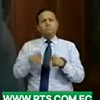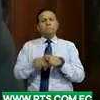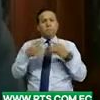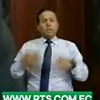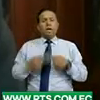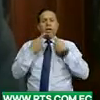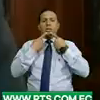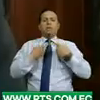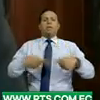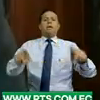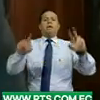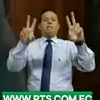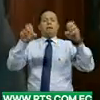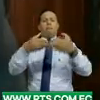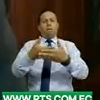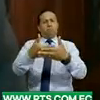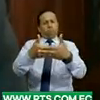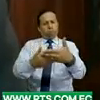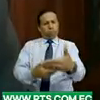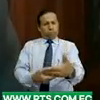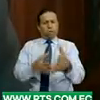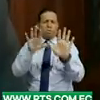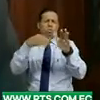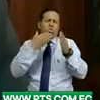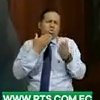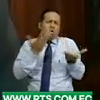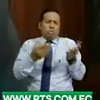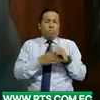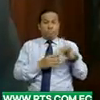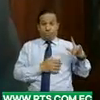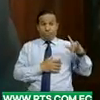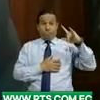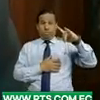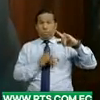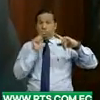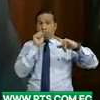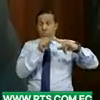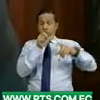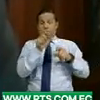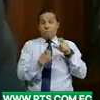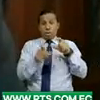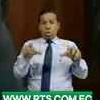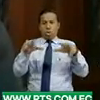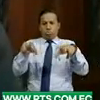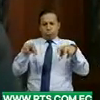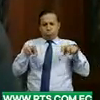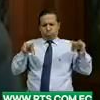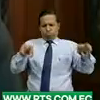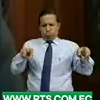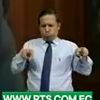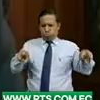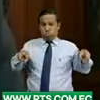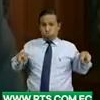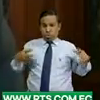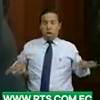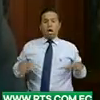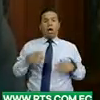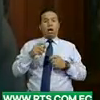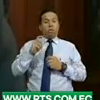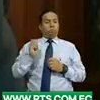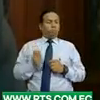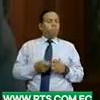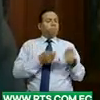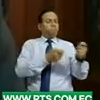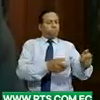consiste en el avión llenar cierta cantidad de información básica que nos